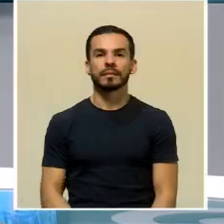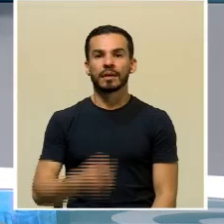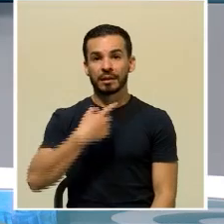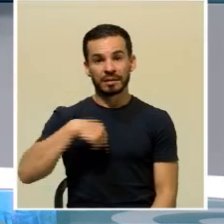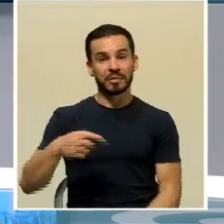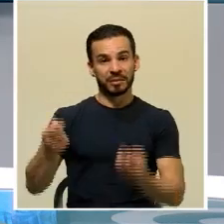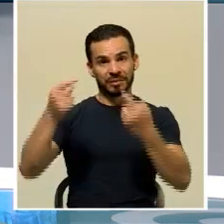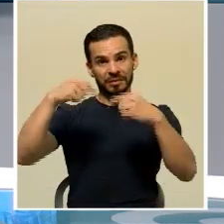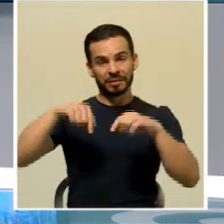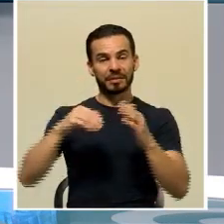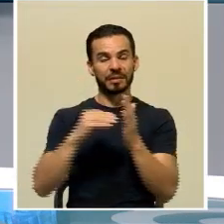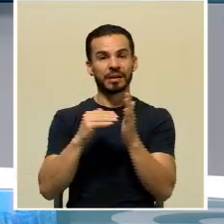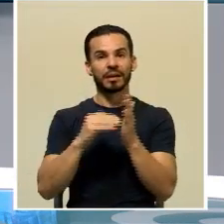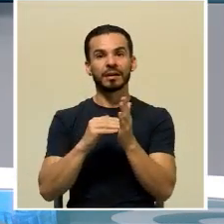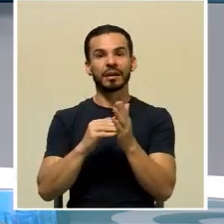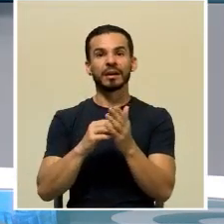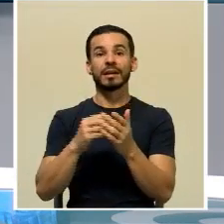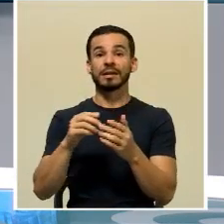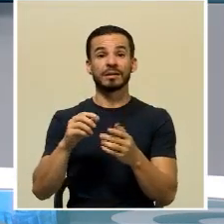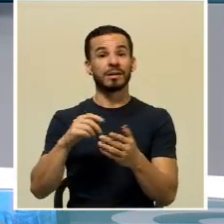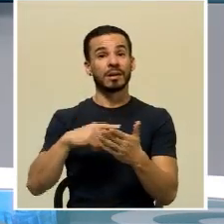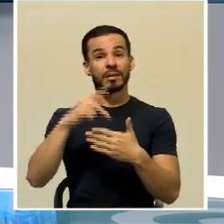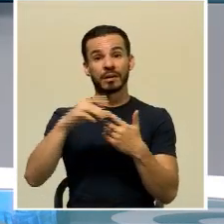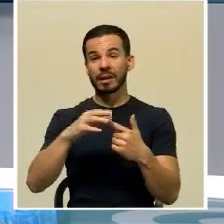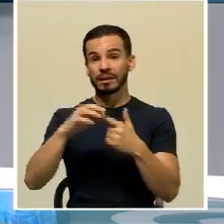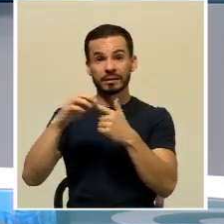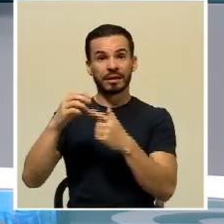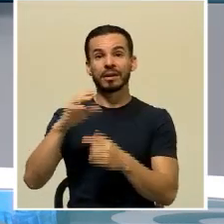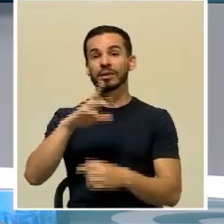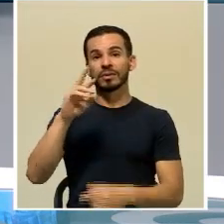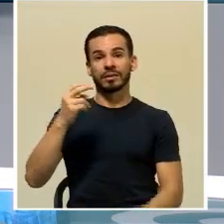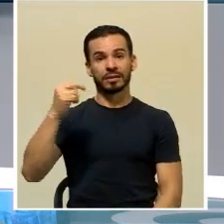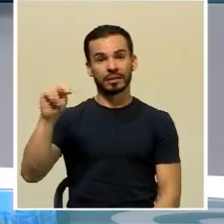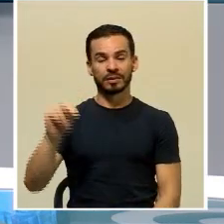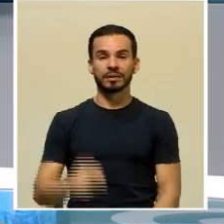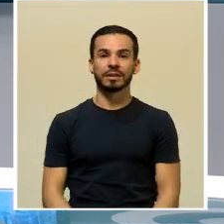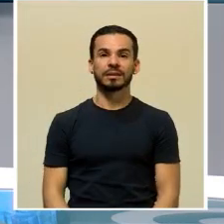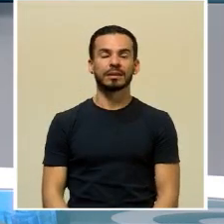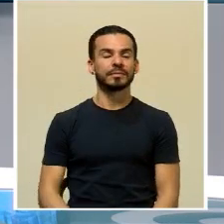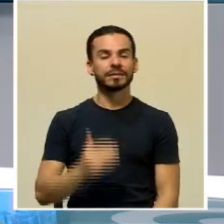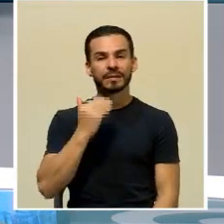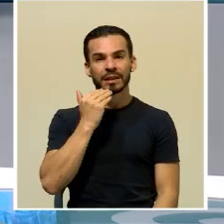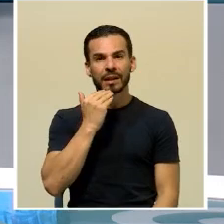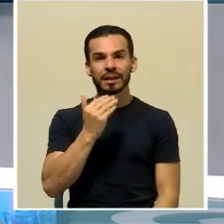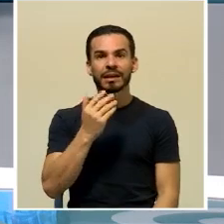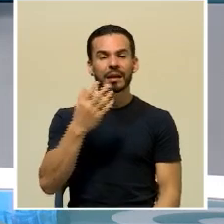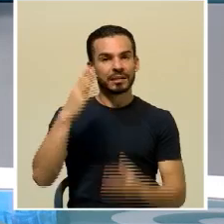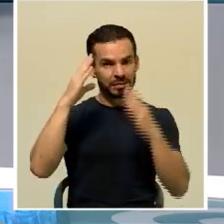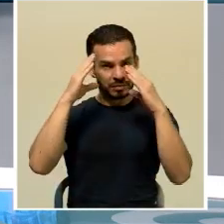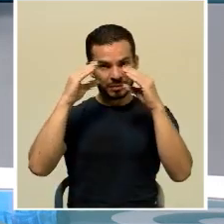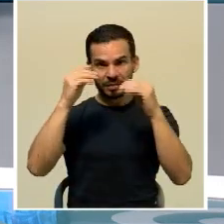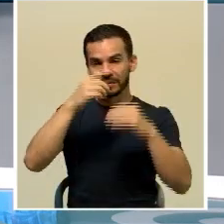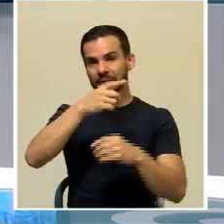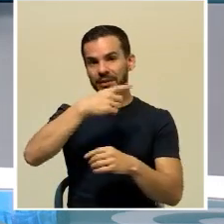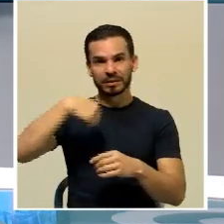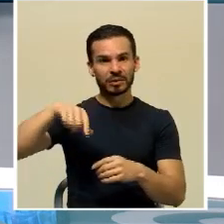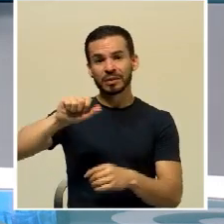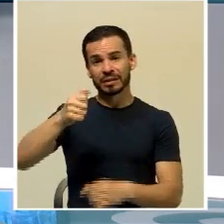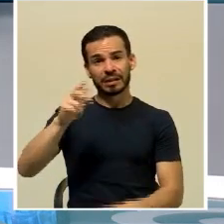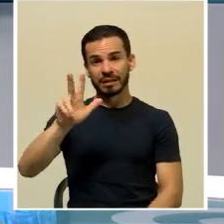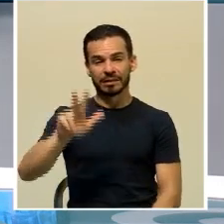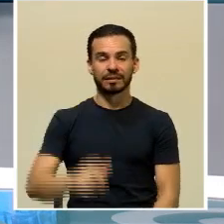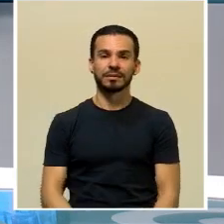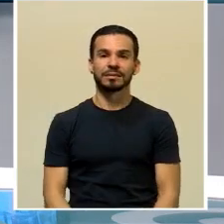Estamos de regreso en la edición estelar de Costa Rica Noticias. Gracias por informarse con la señal de